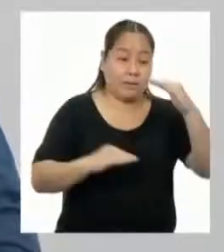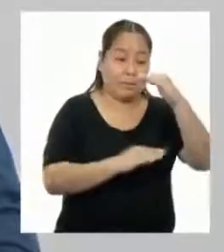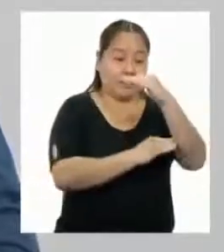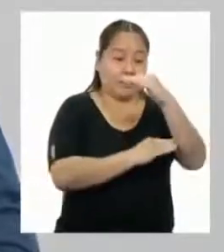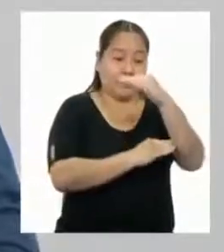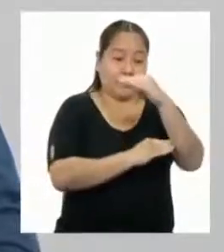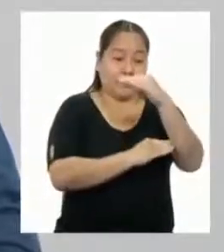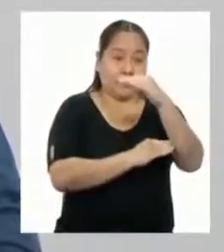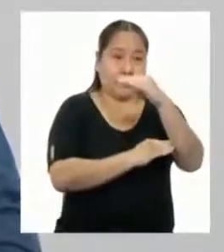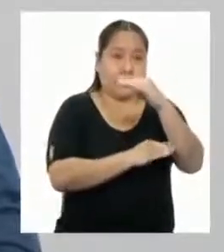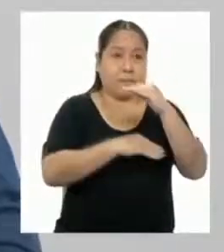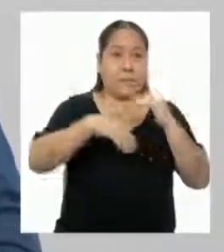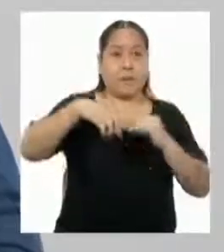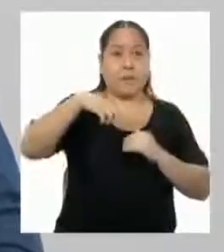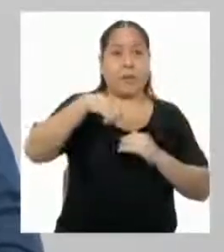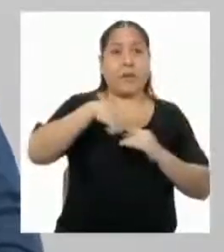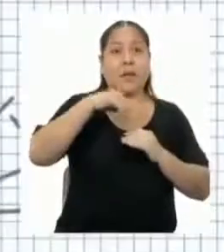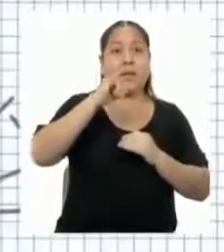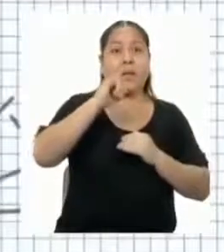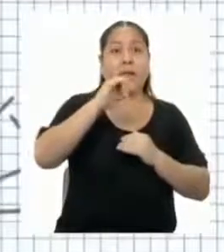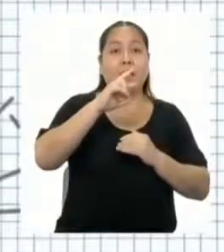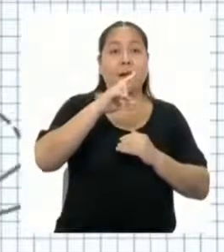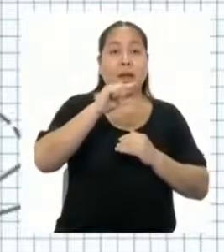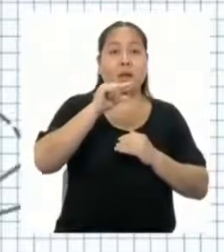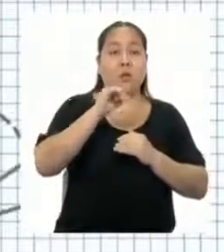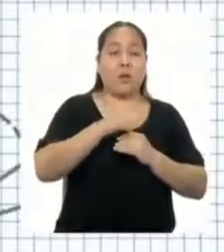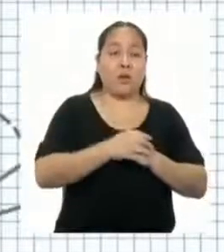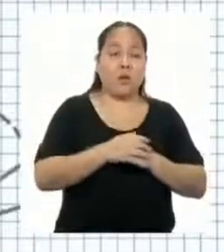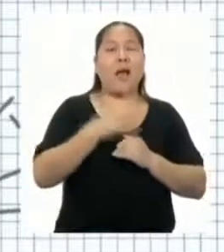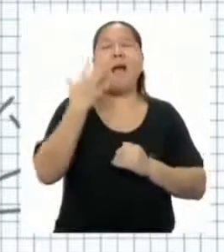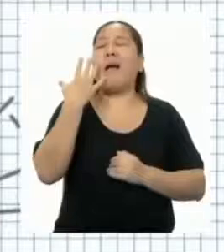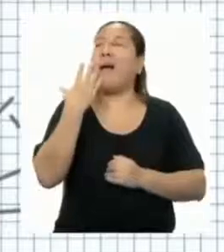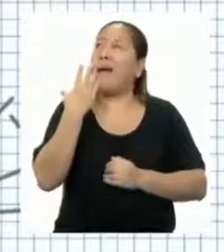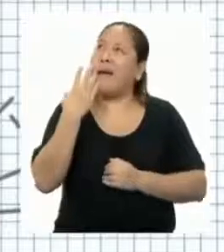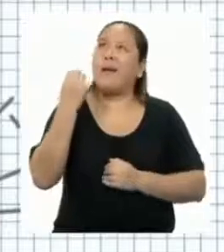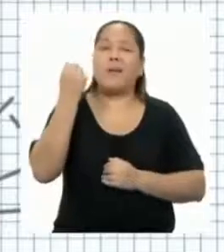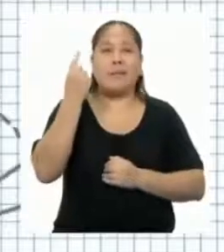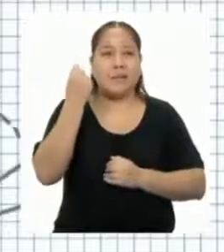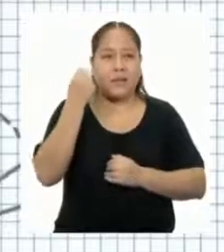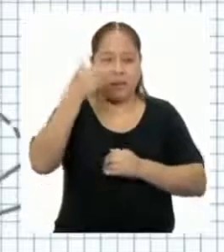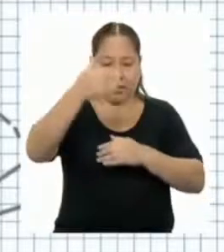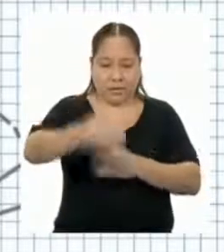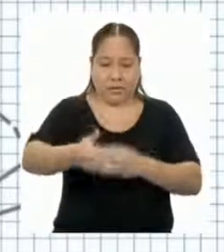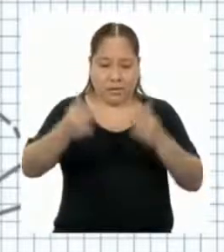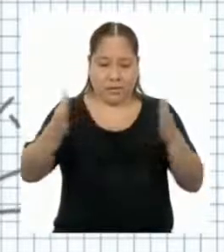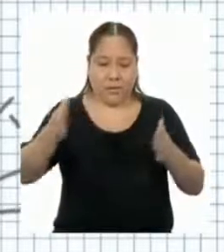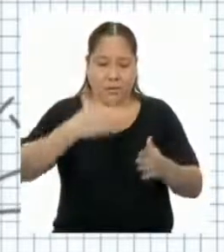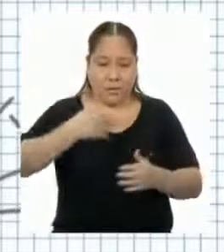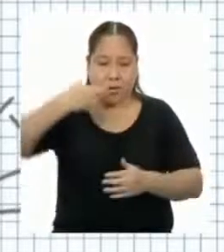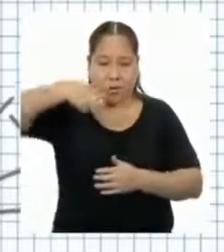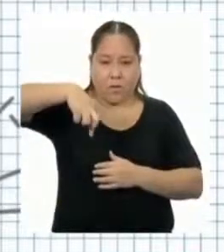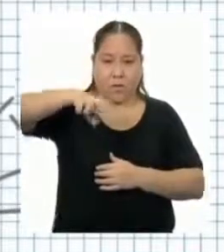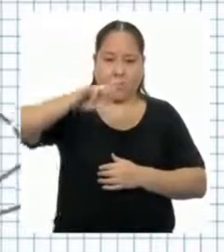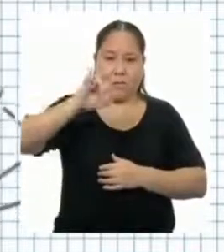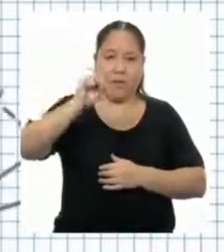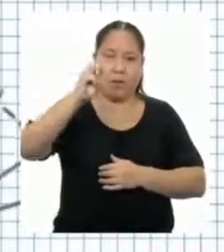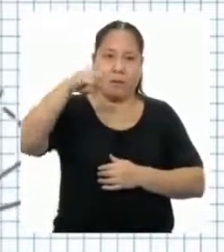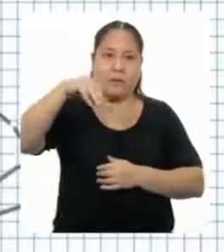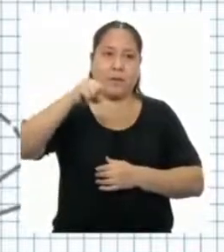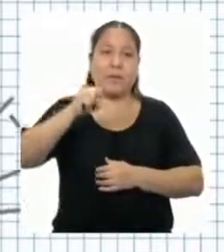como base a polígonos irregulares. Ya entiendo. En mi caso, mis cajas serán prismas rectangulares